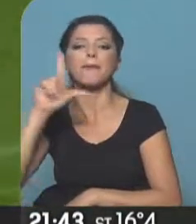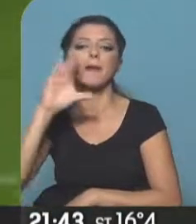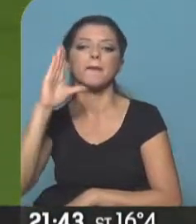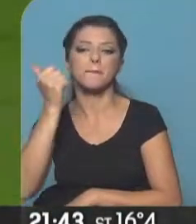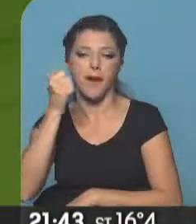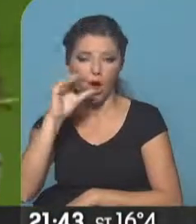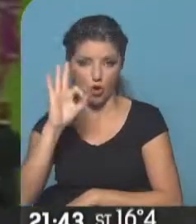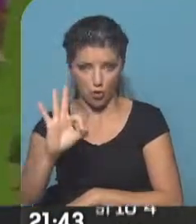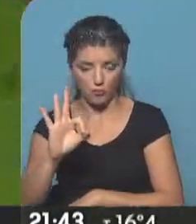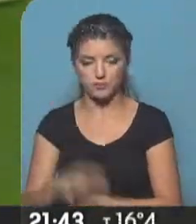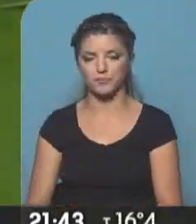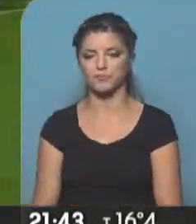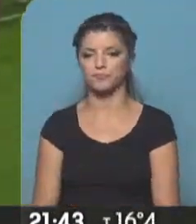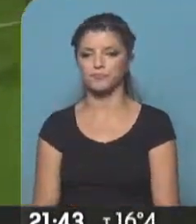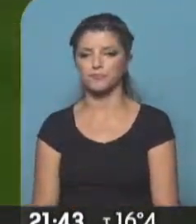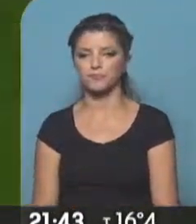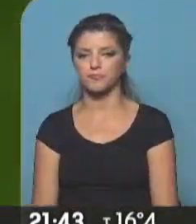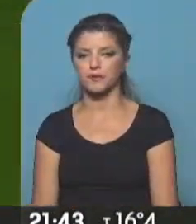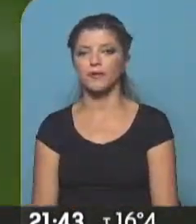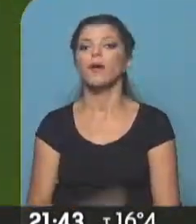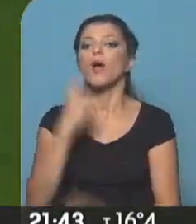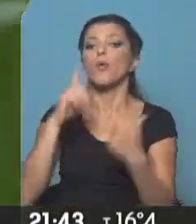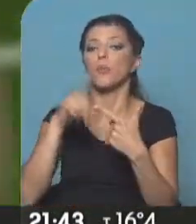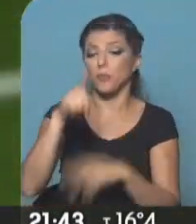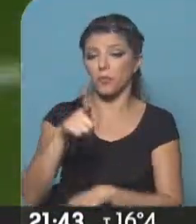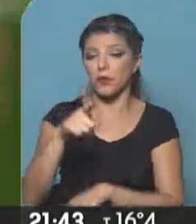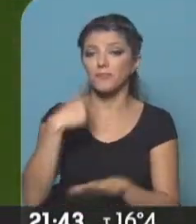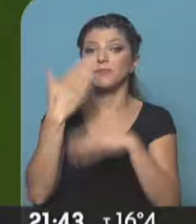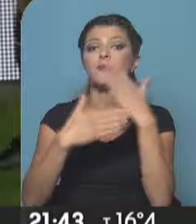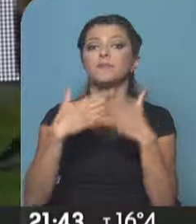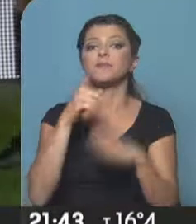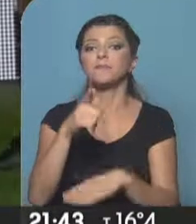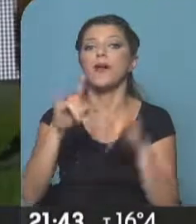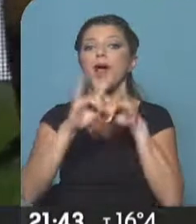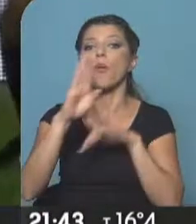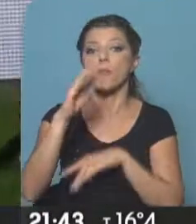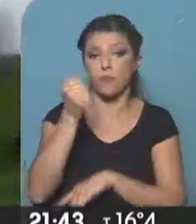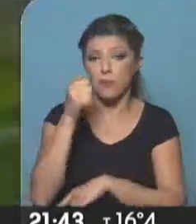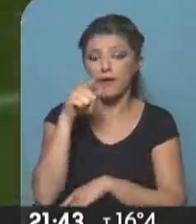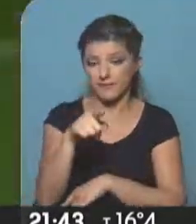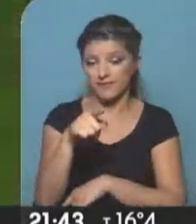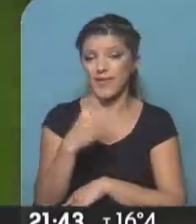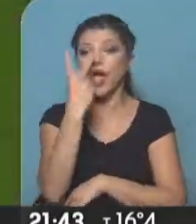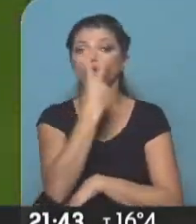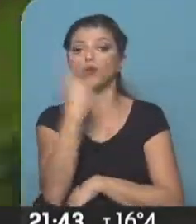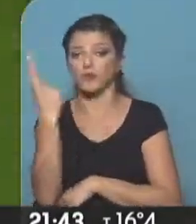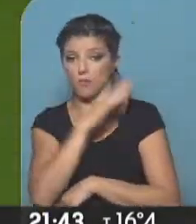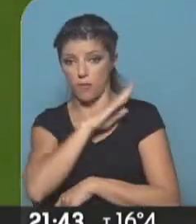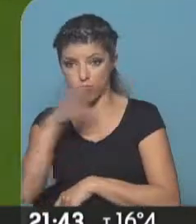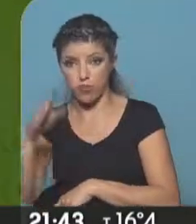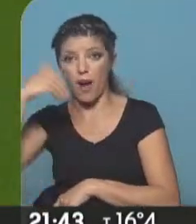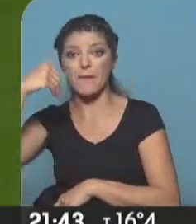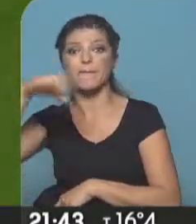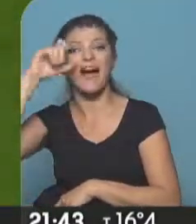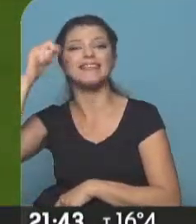Mamés. Uno de la flaca Claudia Jacob, jugando para el West Bromwich en la derrota 2-1 frente al Manchester City